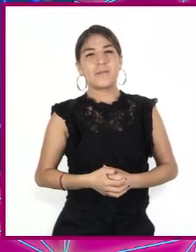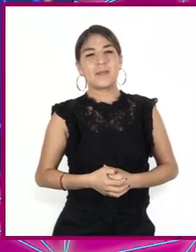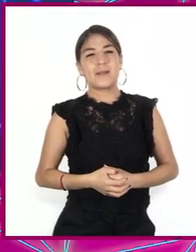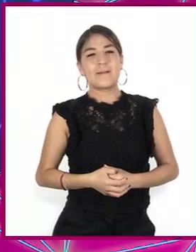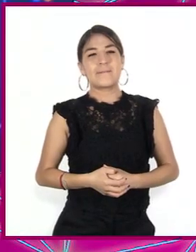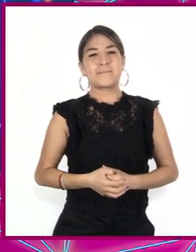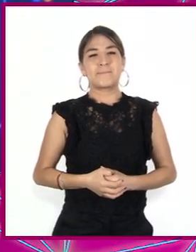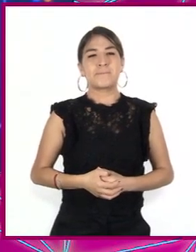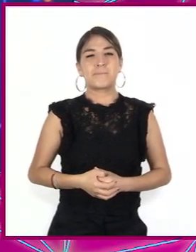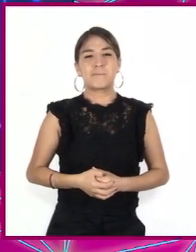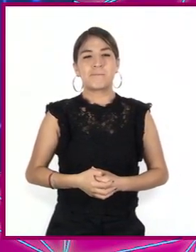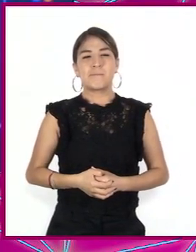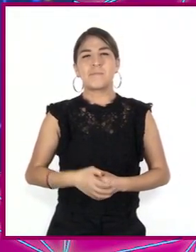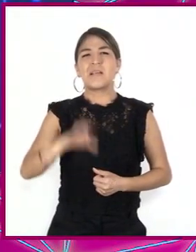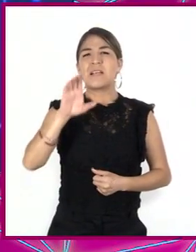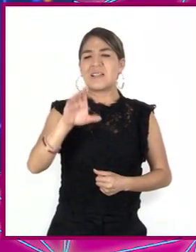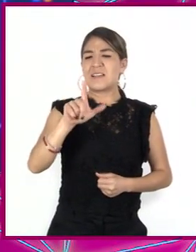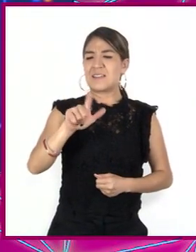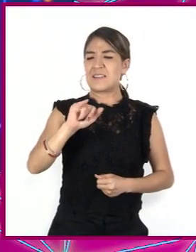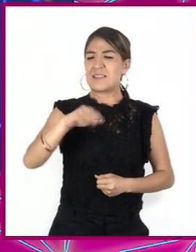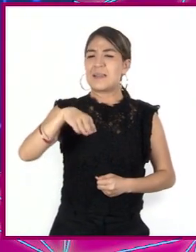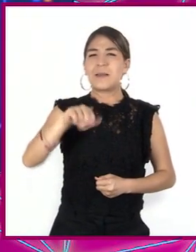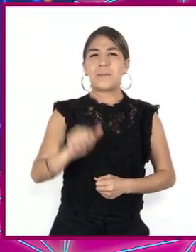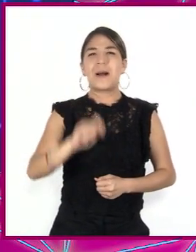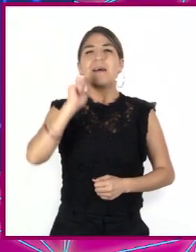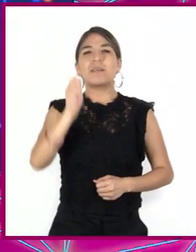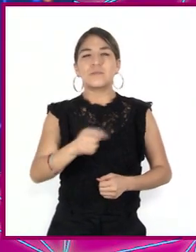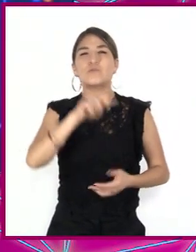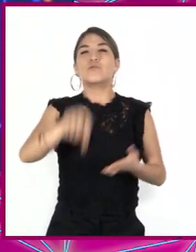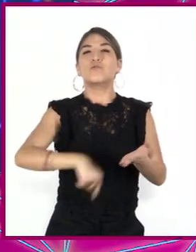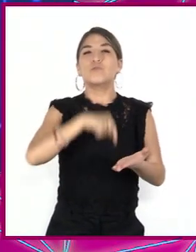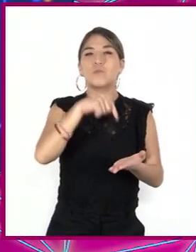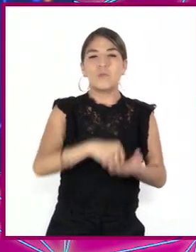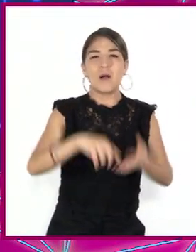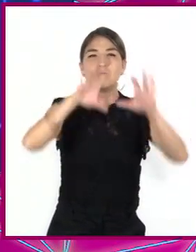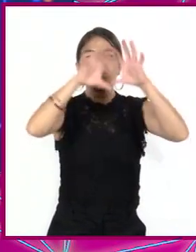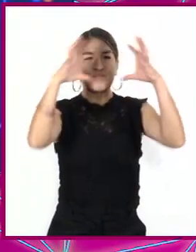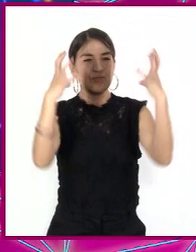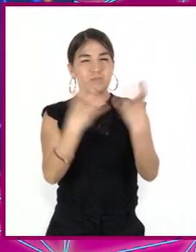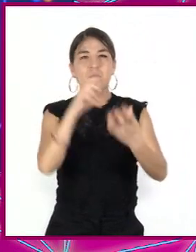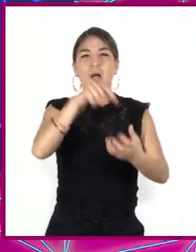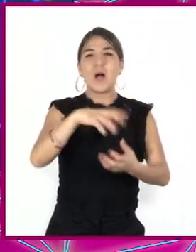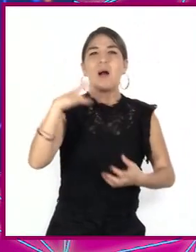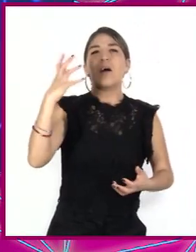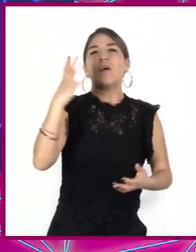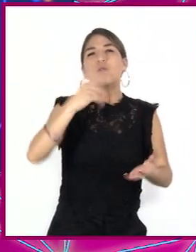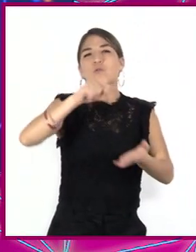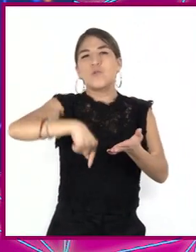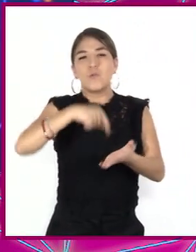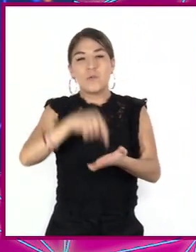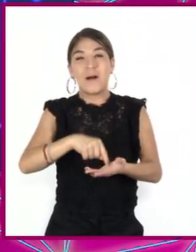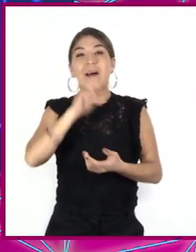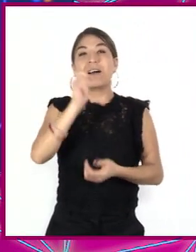El clima es el promedio de las condiciones atmosféricas que se registran en un lugar durante un intervalo de